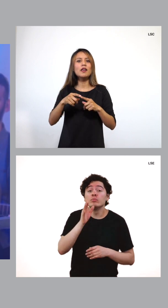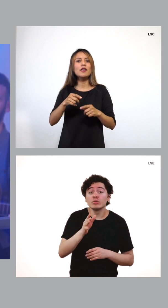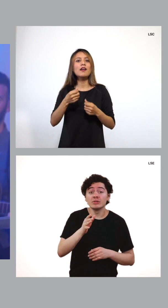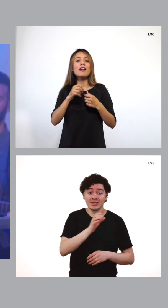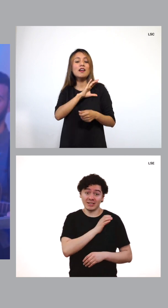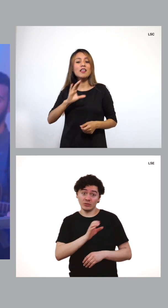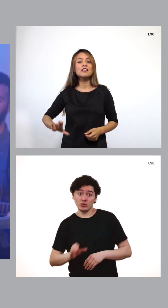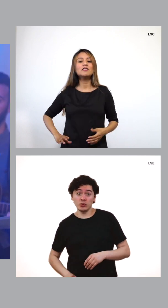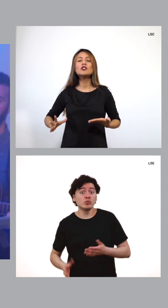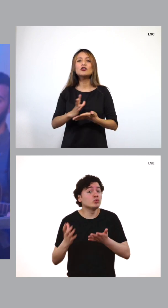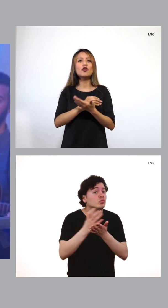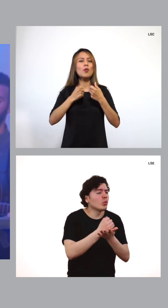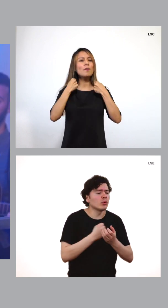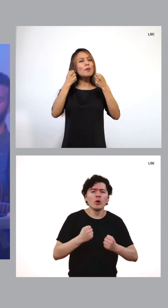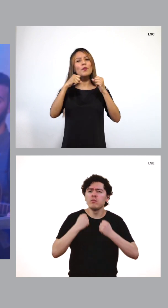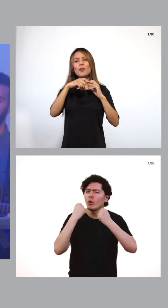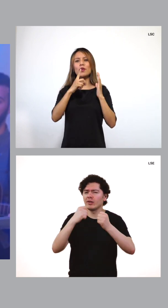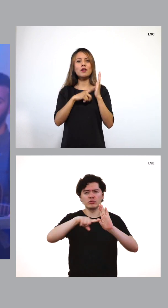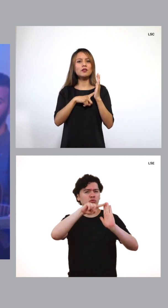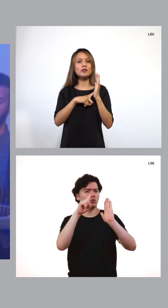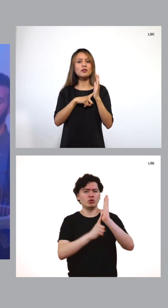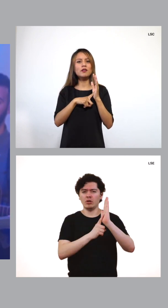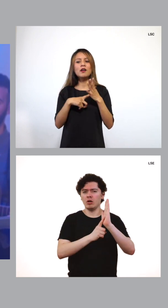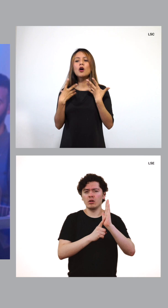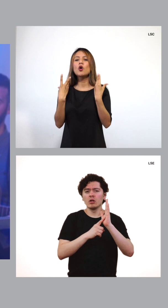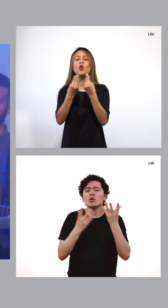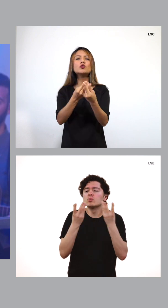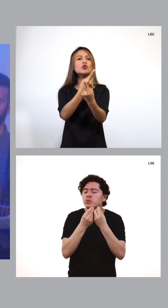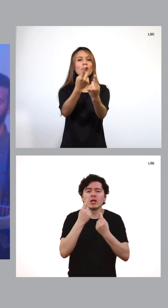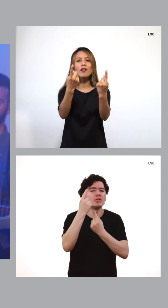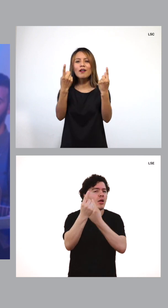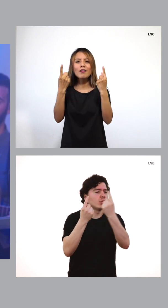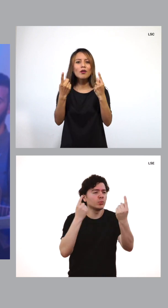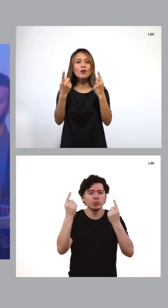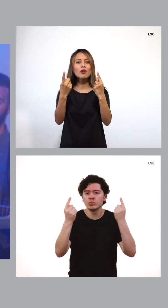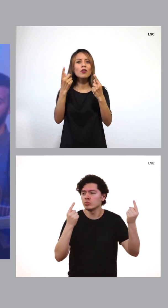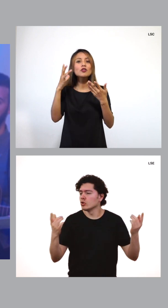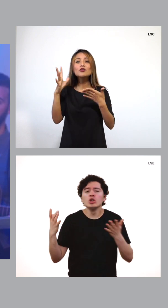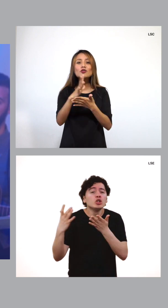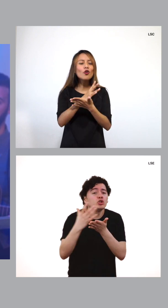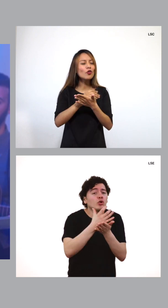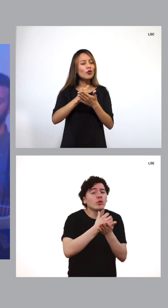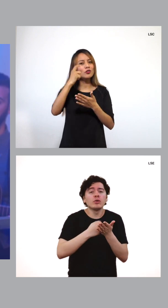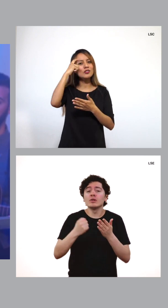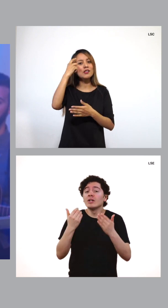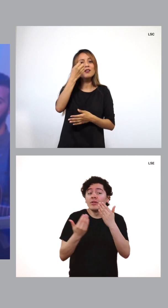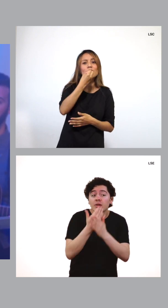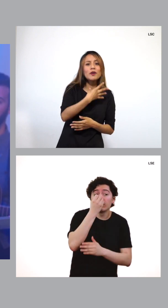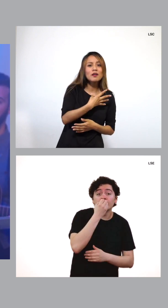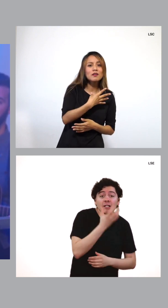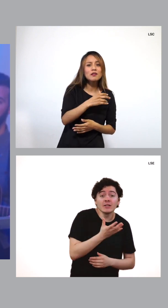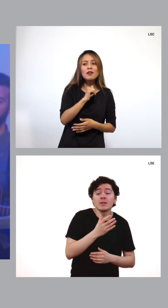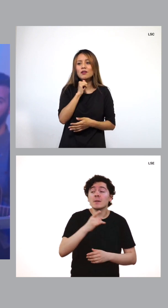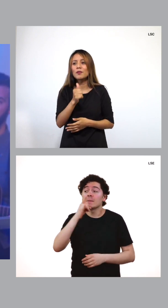vosotros todos los días, los buenos, los malos, los